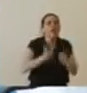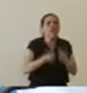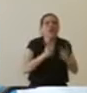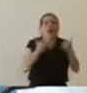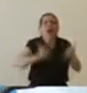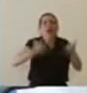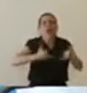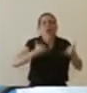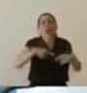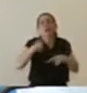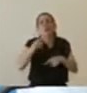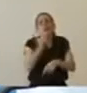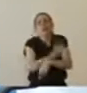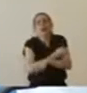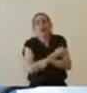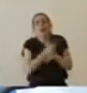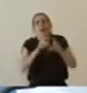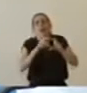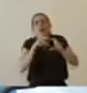toda